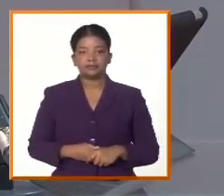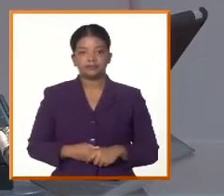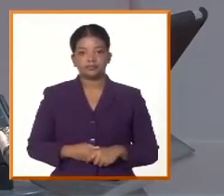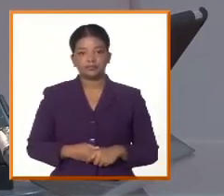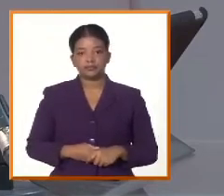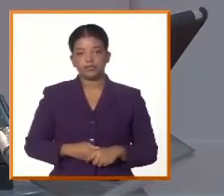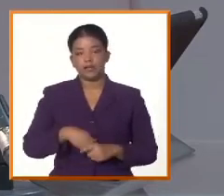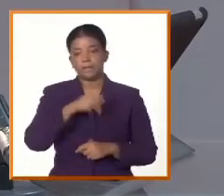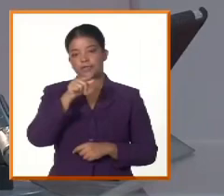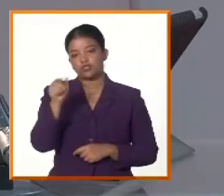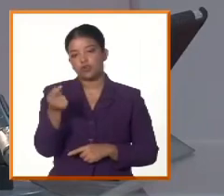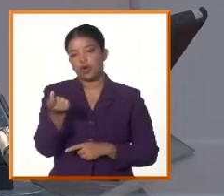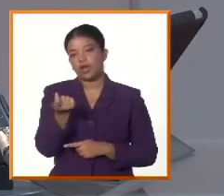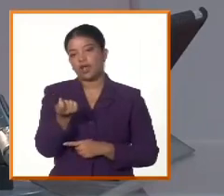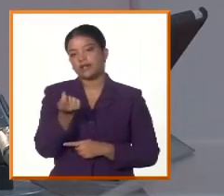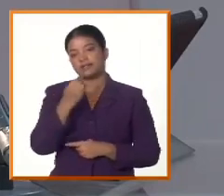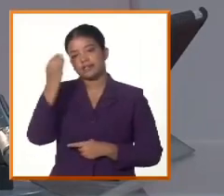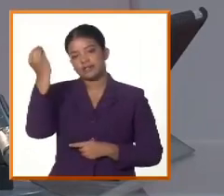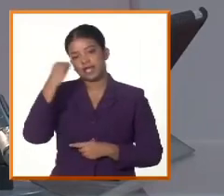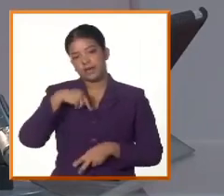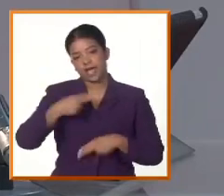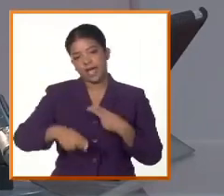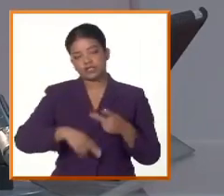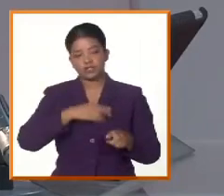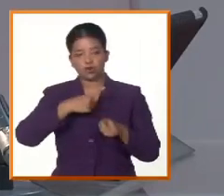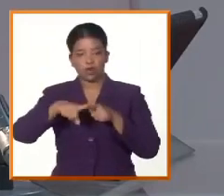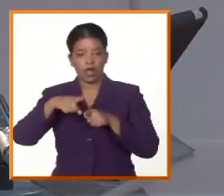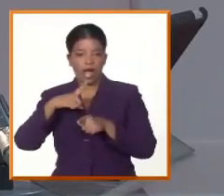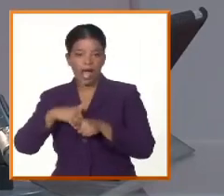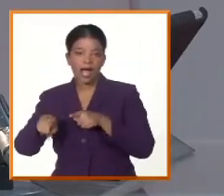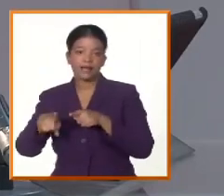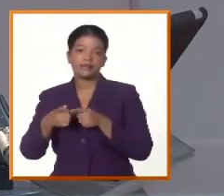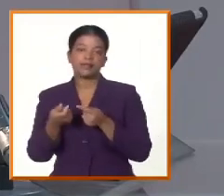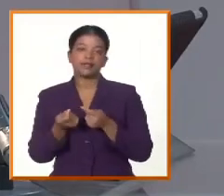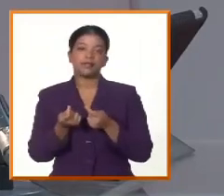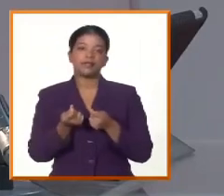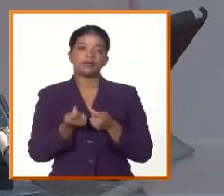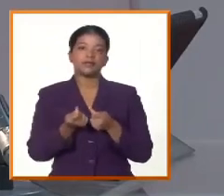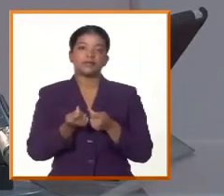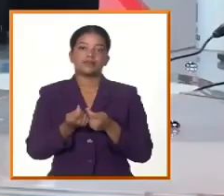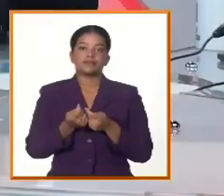panaderos a maestros chocolateros Y eso